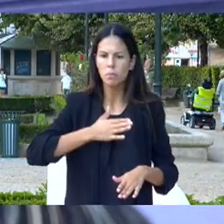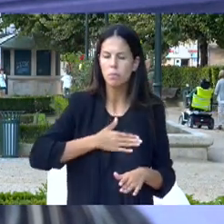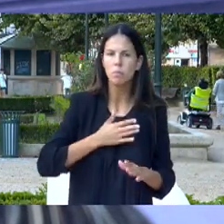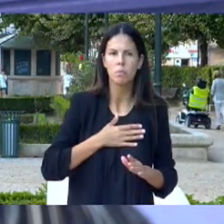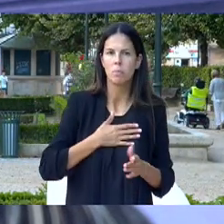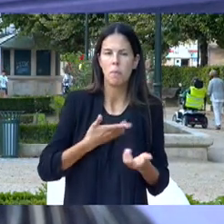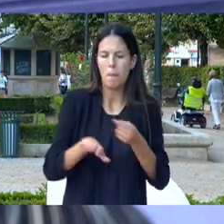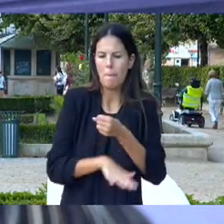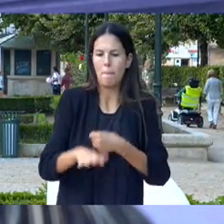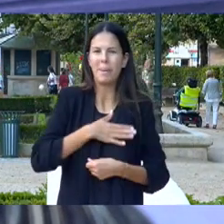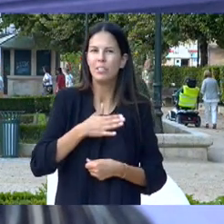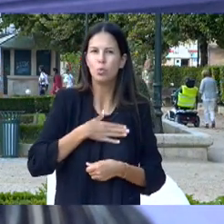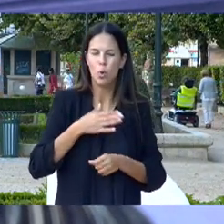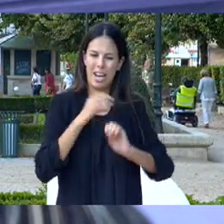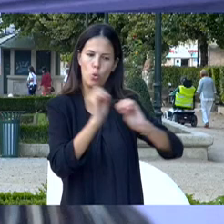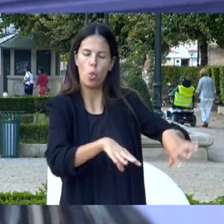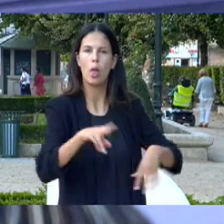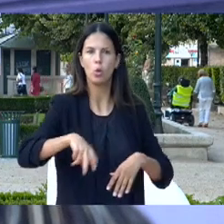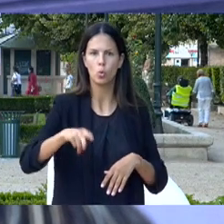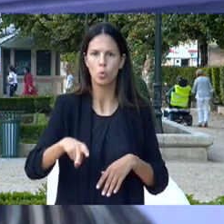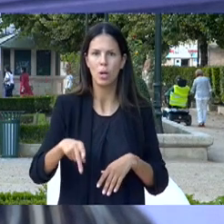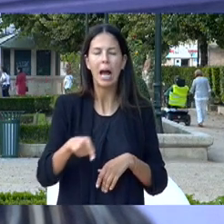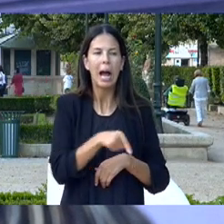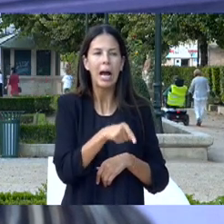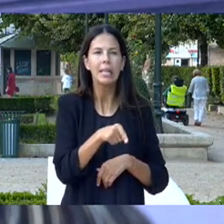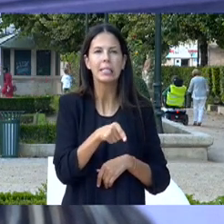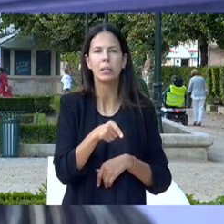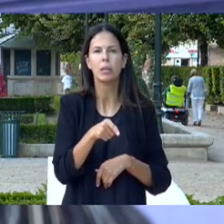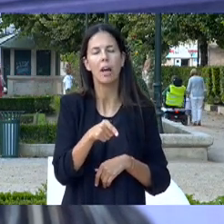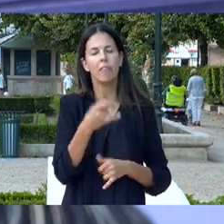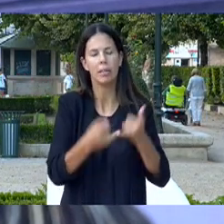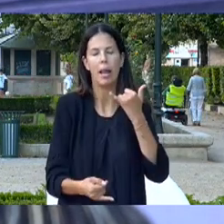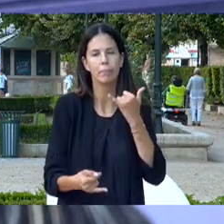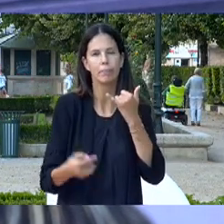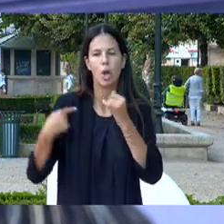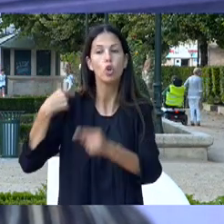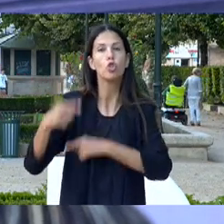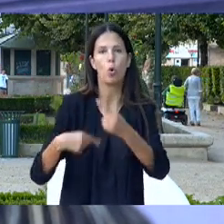e a todo o que tiñan feito, e aí, bueno, pois houbo consecuencias.